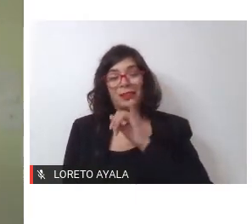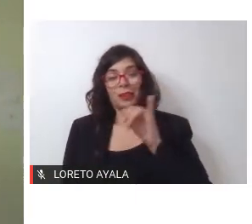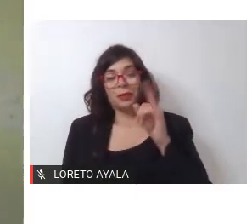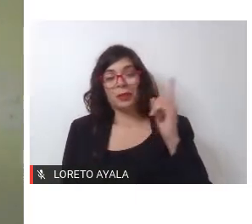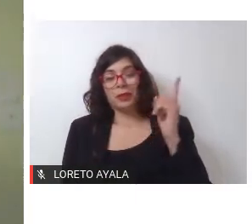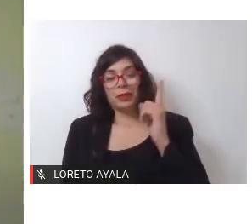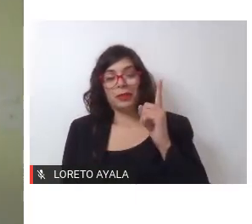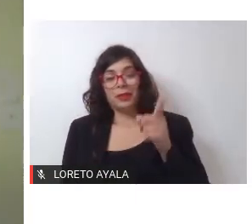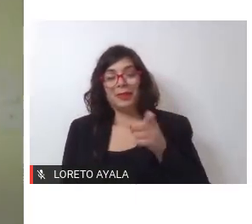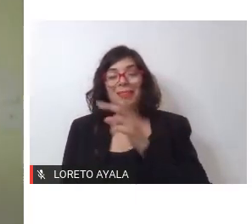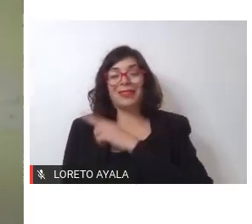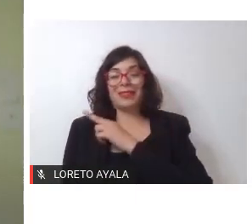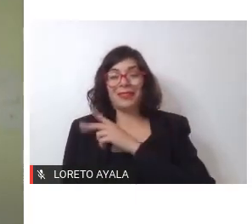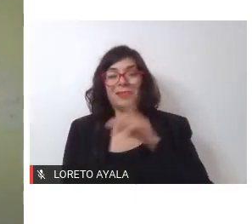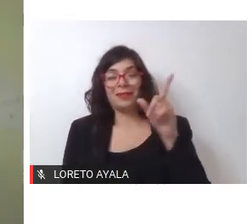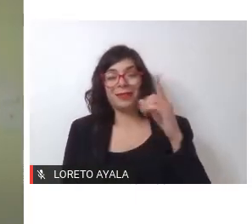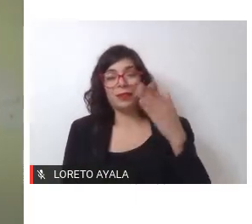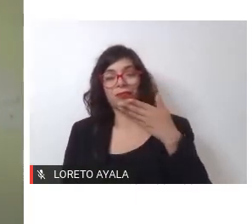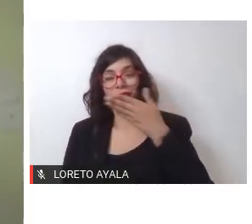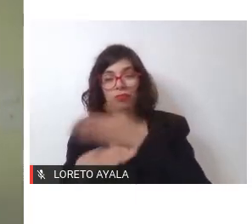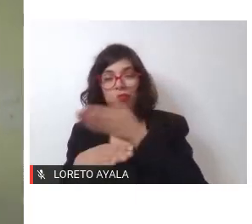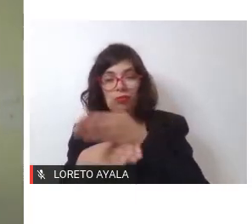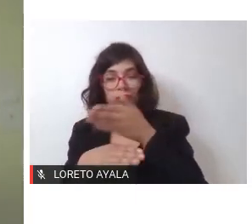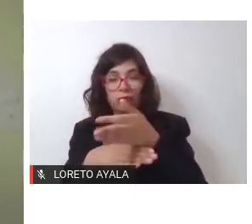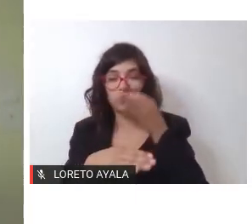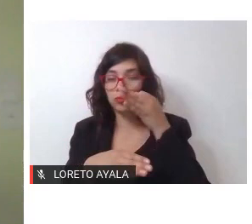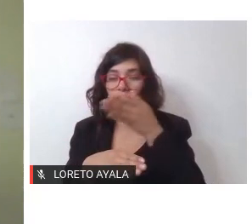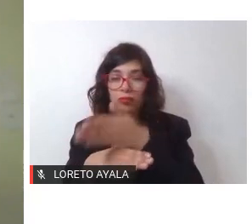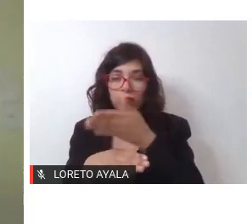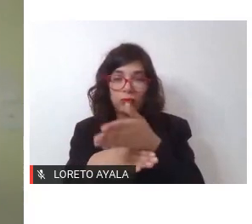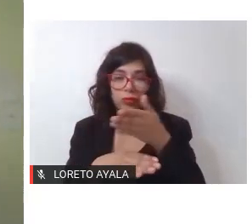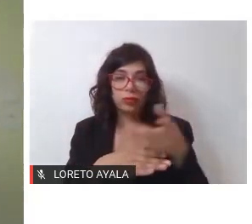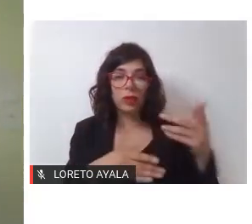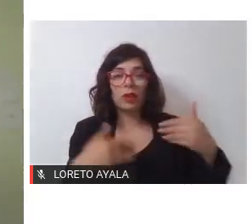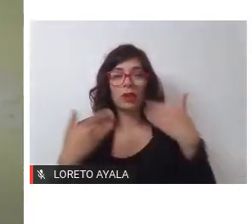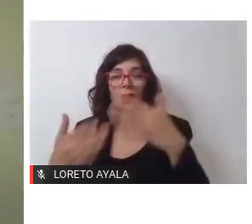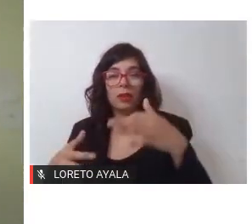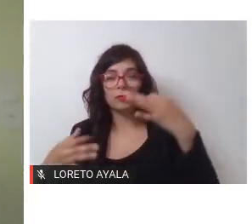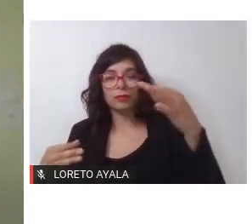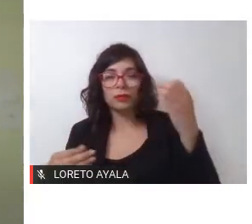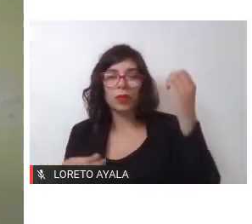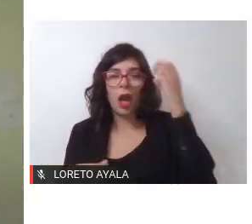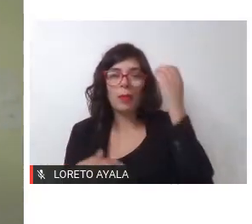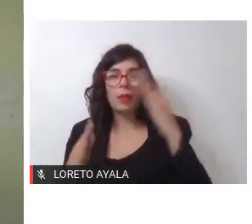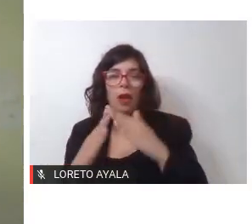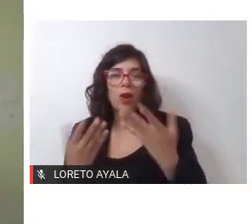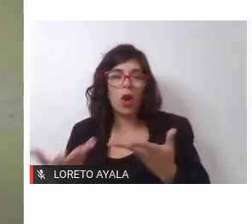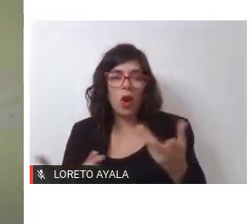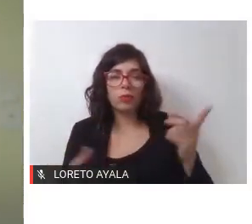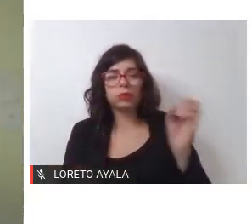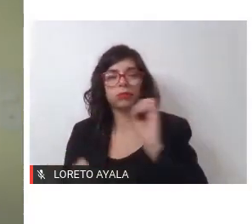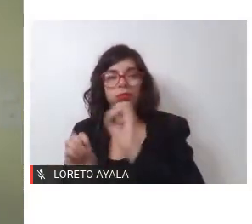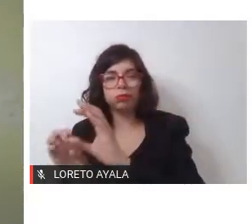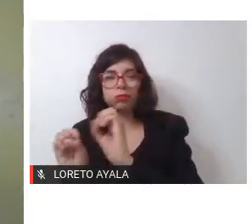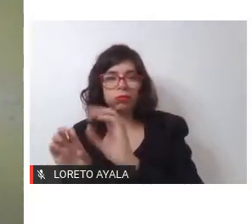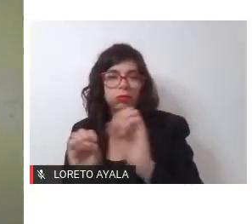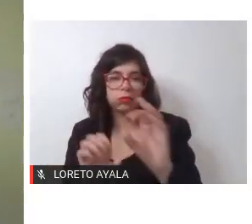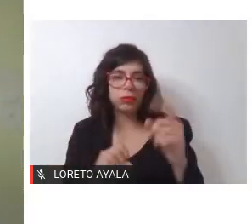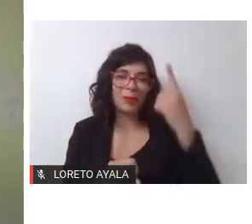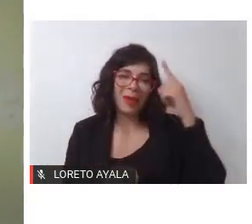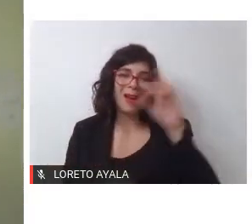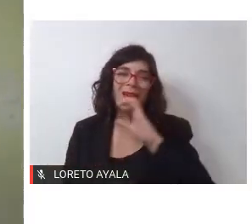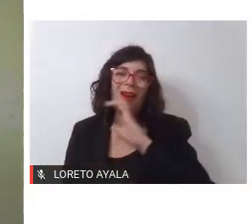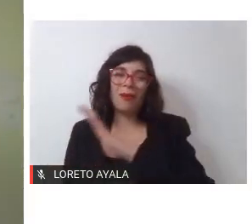mi jefe provincial que ha andado por todas las comunas entregando estos textos del Aprendo en Casa, que es en especial para el mundo